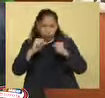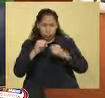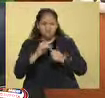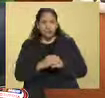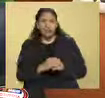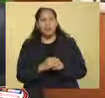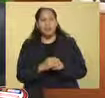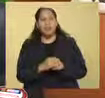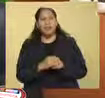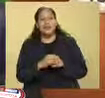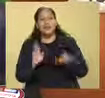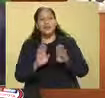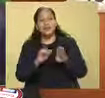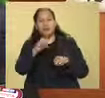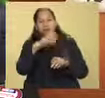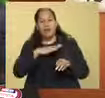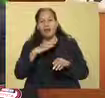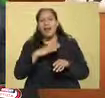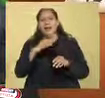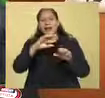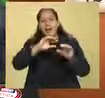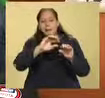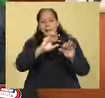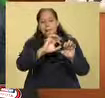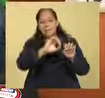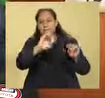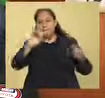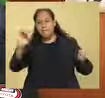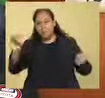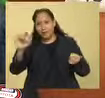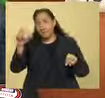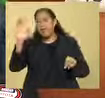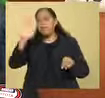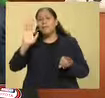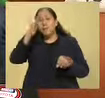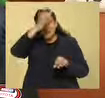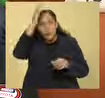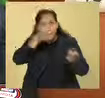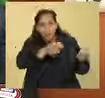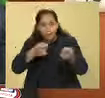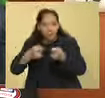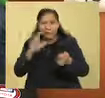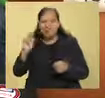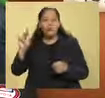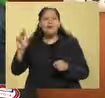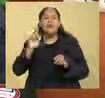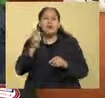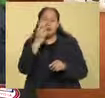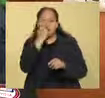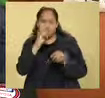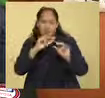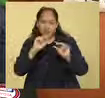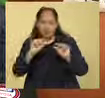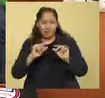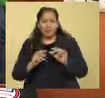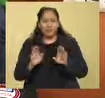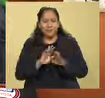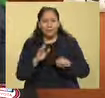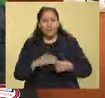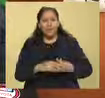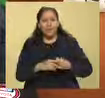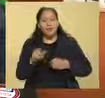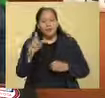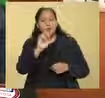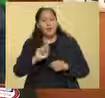no sabría que es bombero no no es cierto no evidentemente van a correr el domingo este domingo